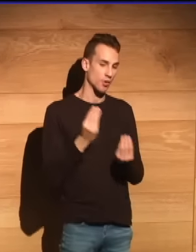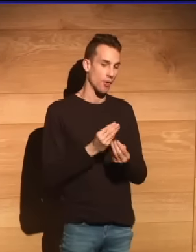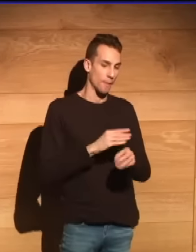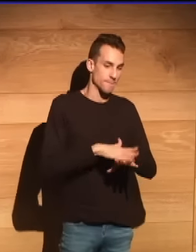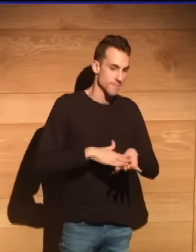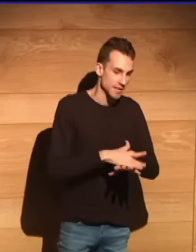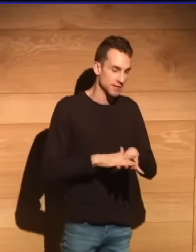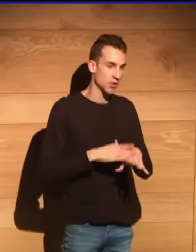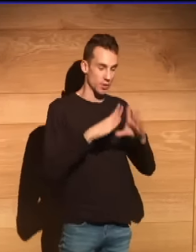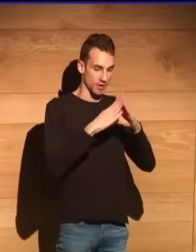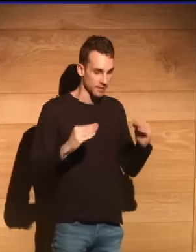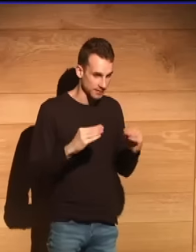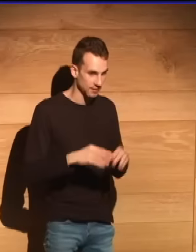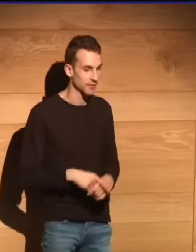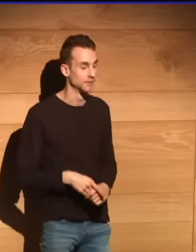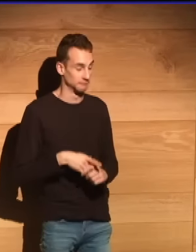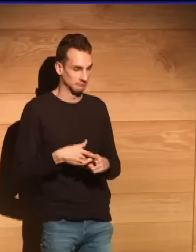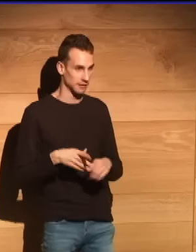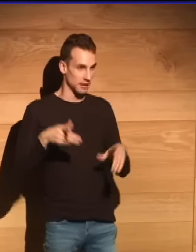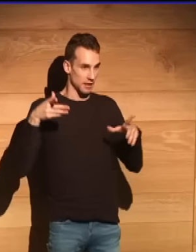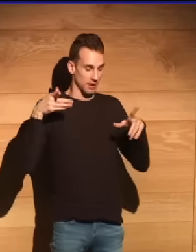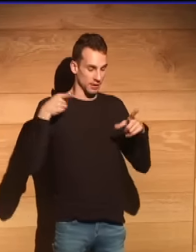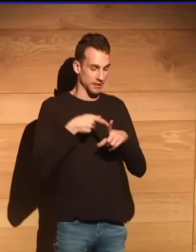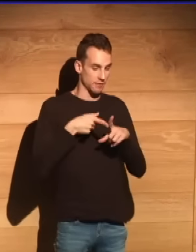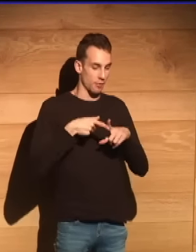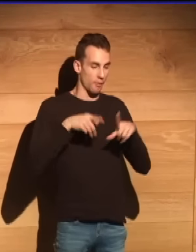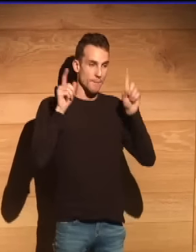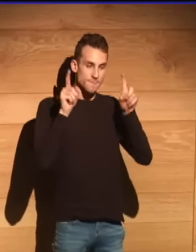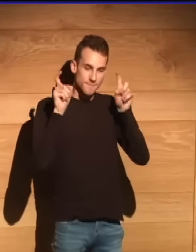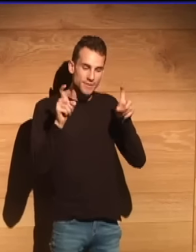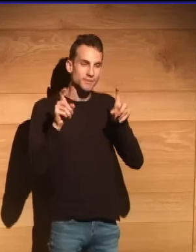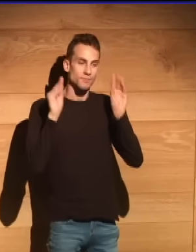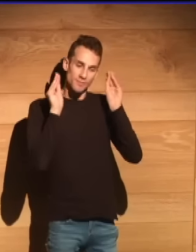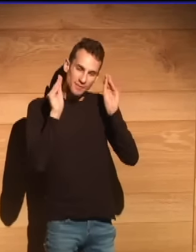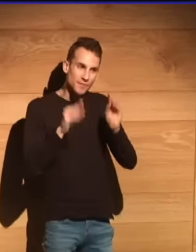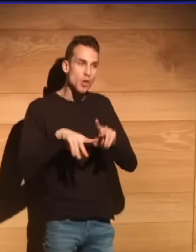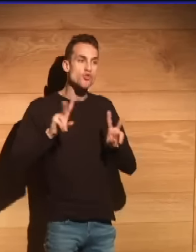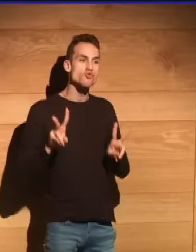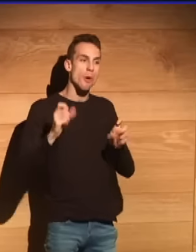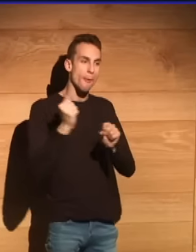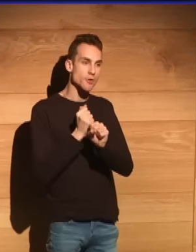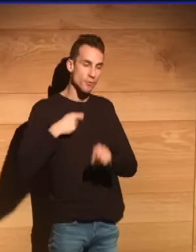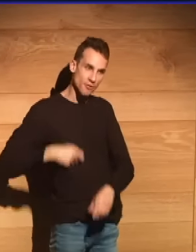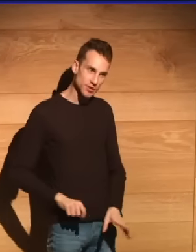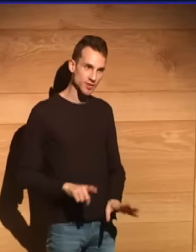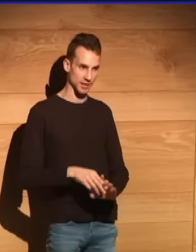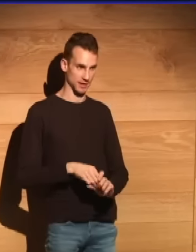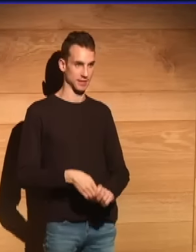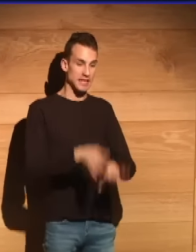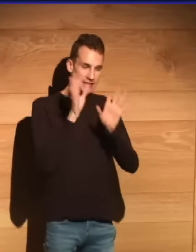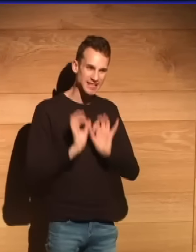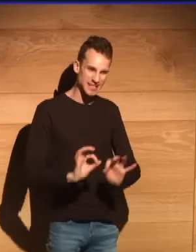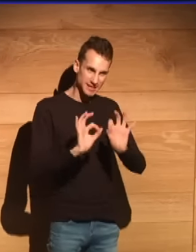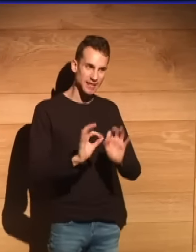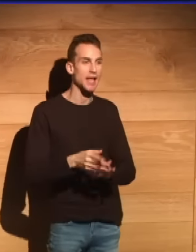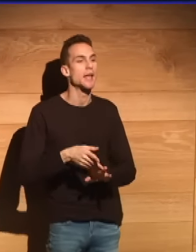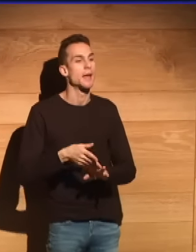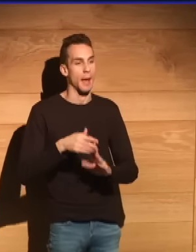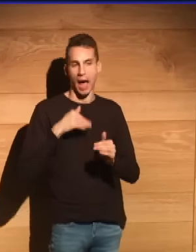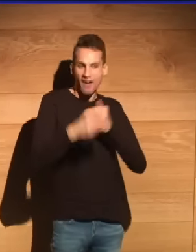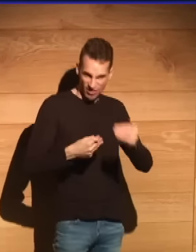nuevos profesionales, para tener una educación digital en especialización mucho más avanzada. Fijaros que